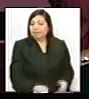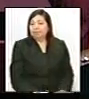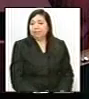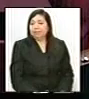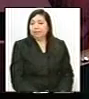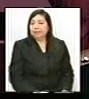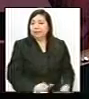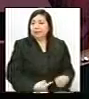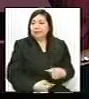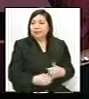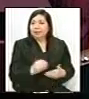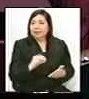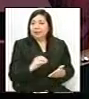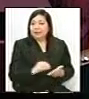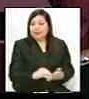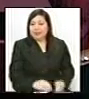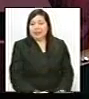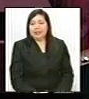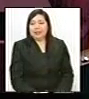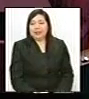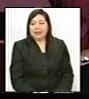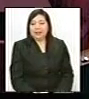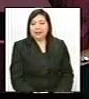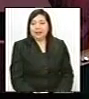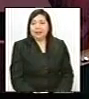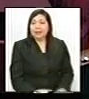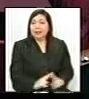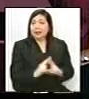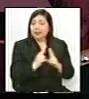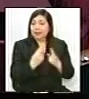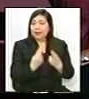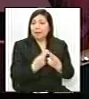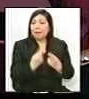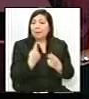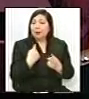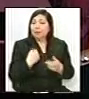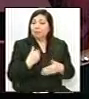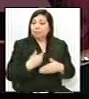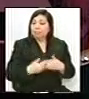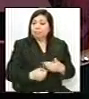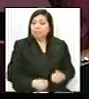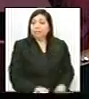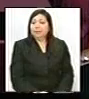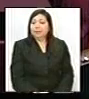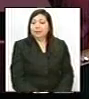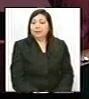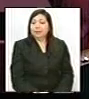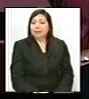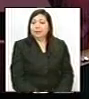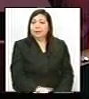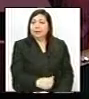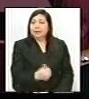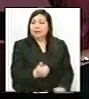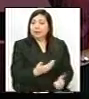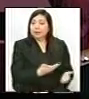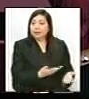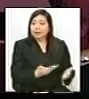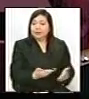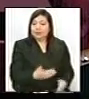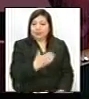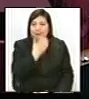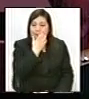se reanude nuevamente esta sesión para continuar con otros invitados.